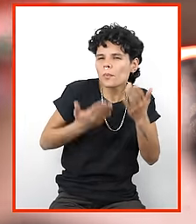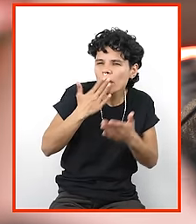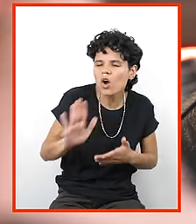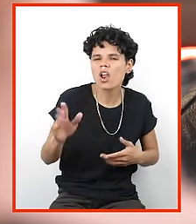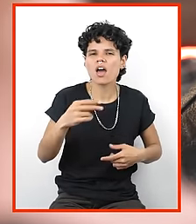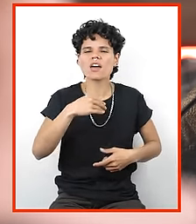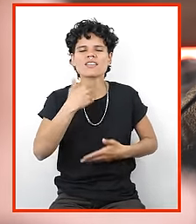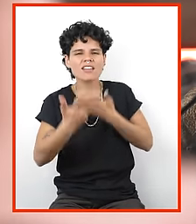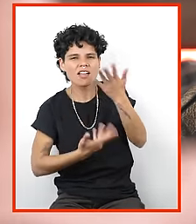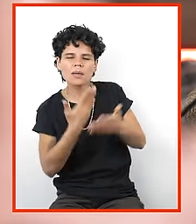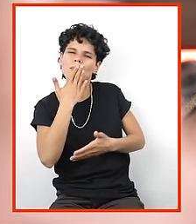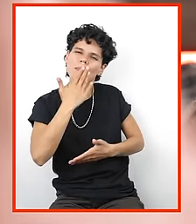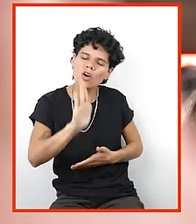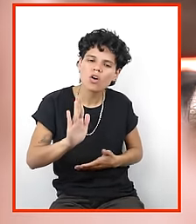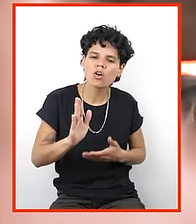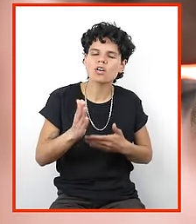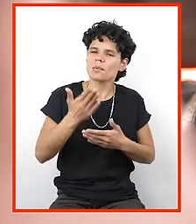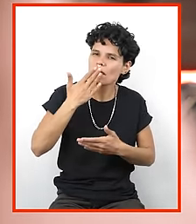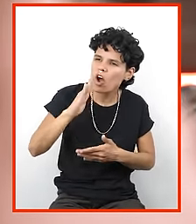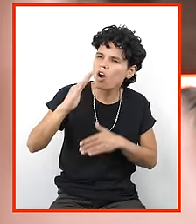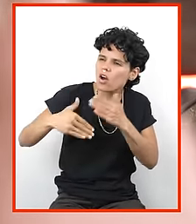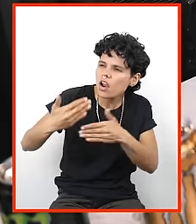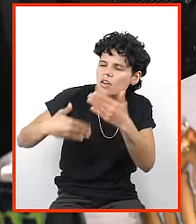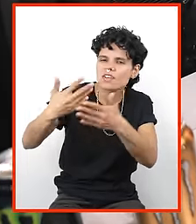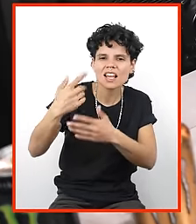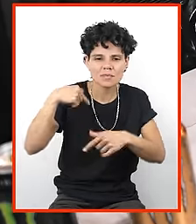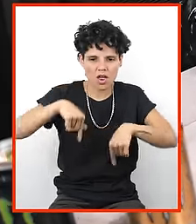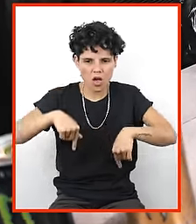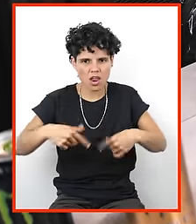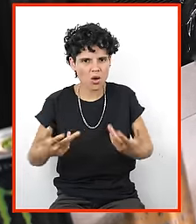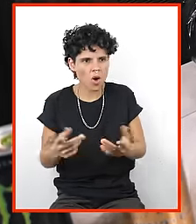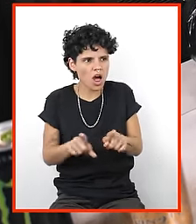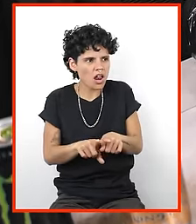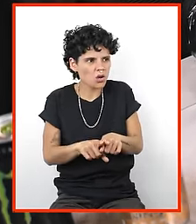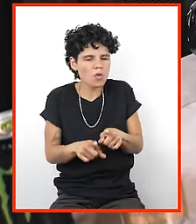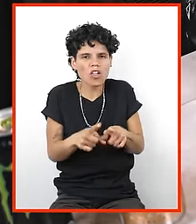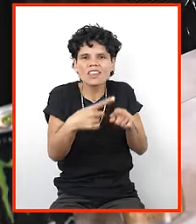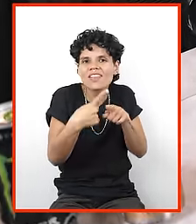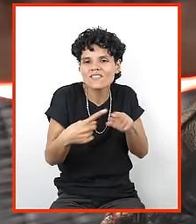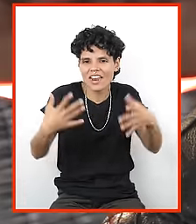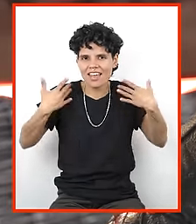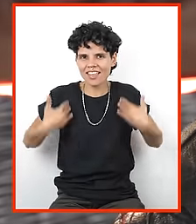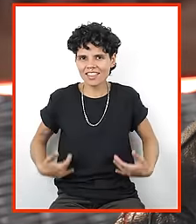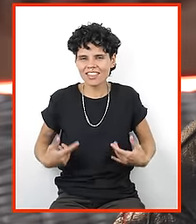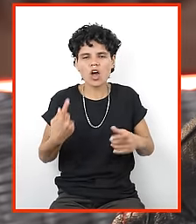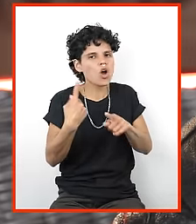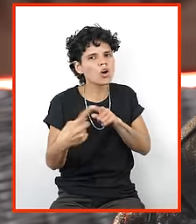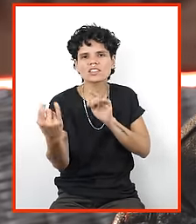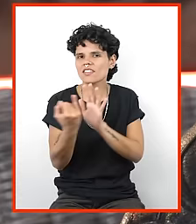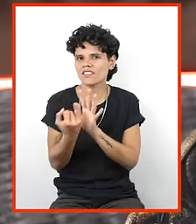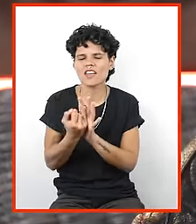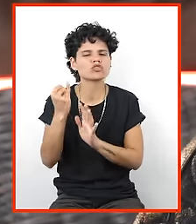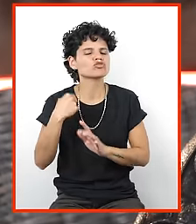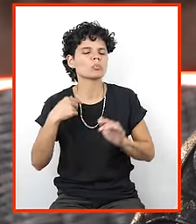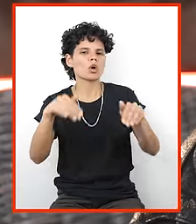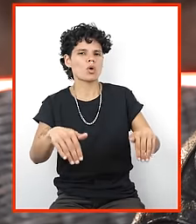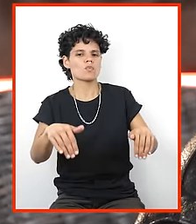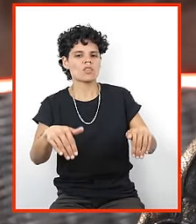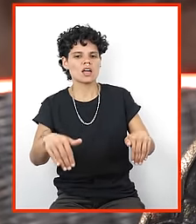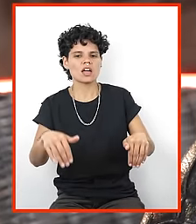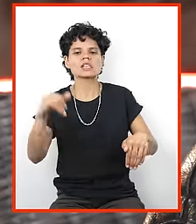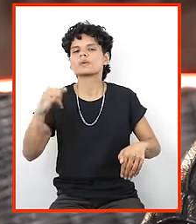afinar mejor. Y este álbum fue mucho como de explorar diferentes estilos, como de salir de mi zona de confort. Yo siempre